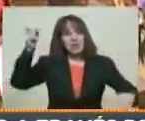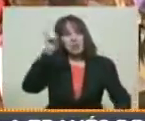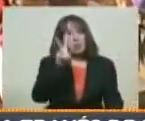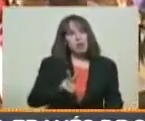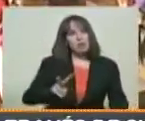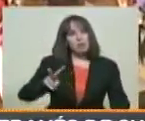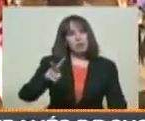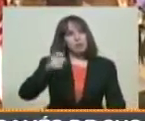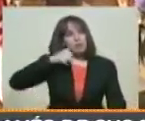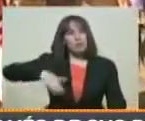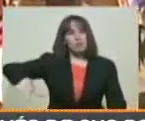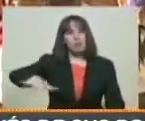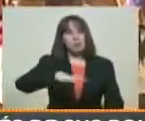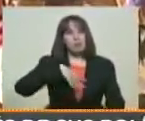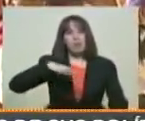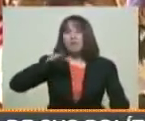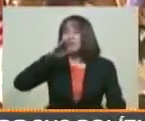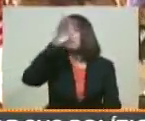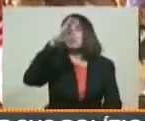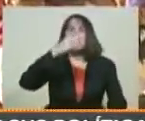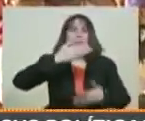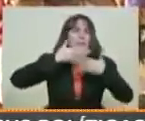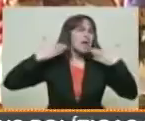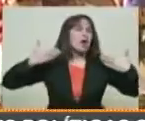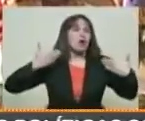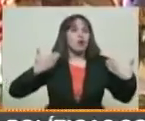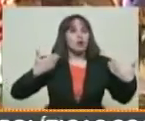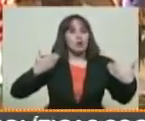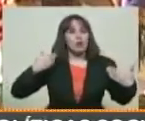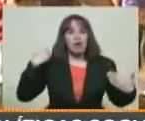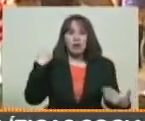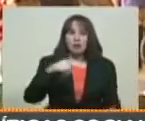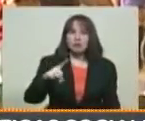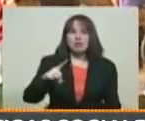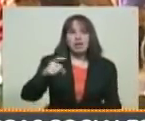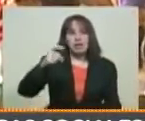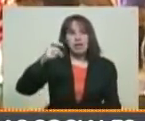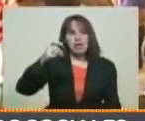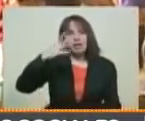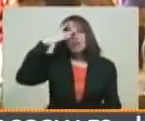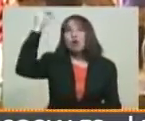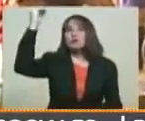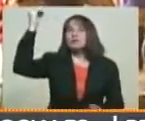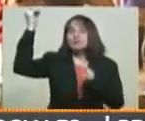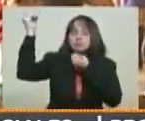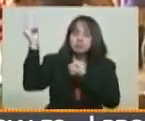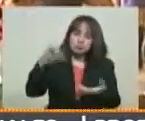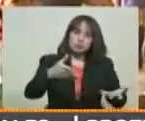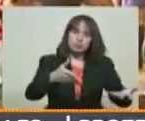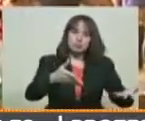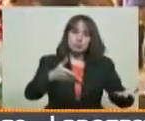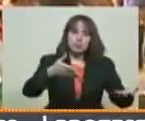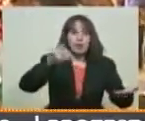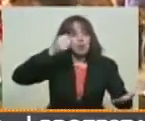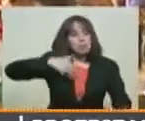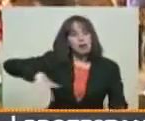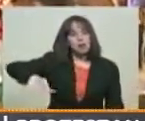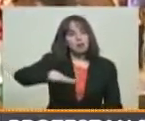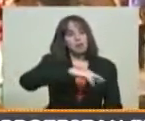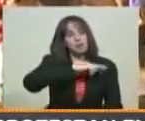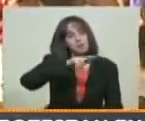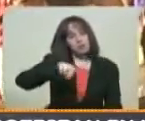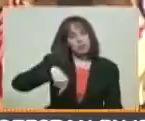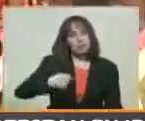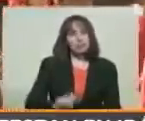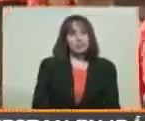venezolano, en el destino grande que nos tiene el Padre Creador para nuestro pueblo.